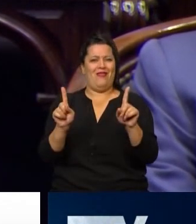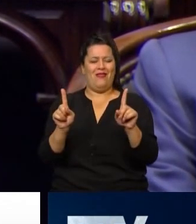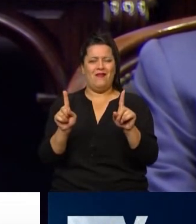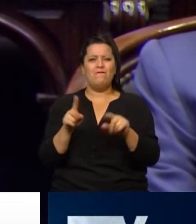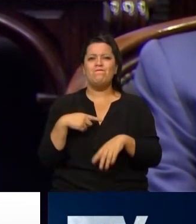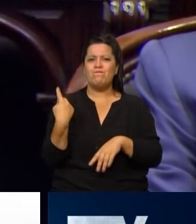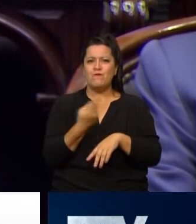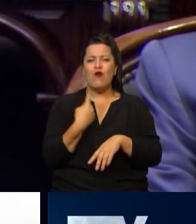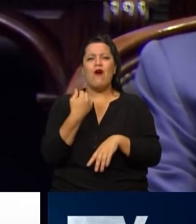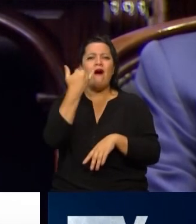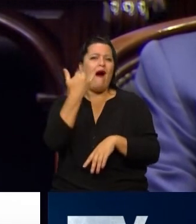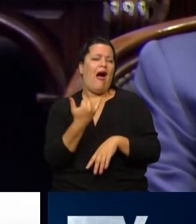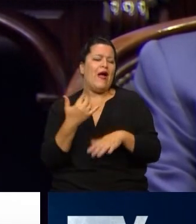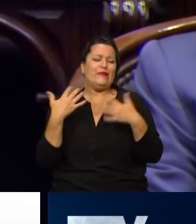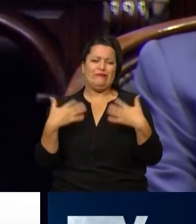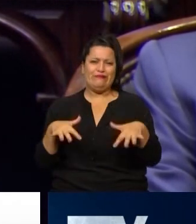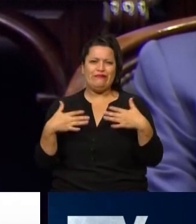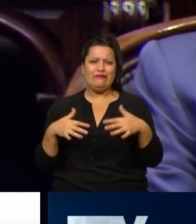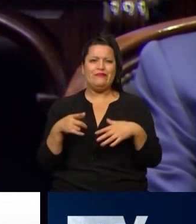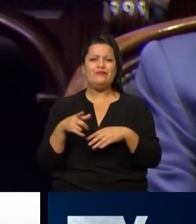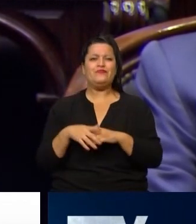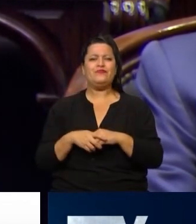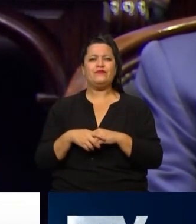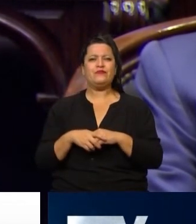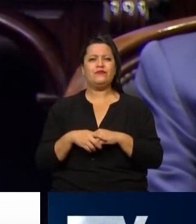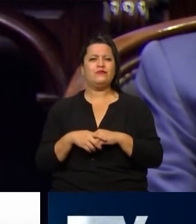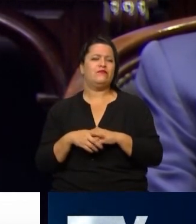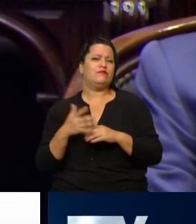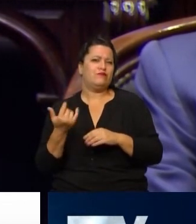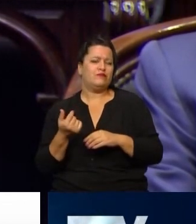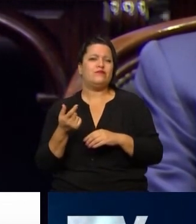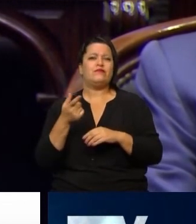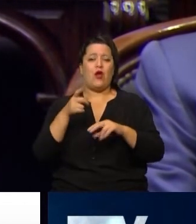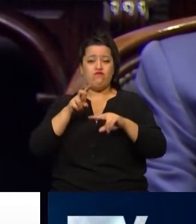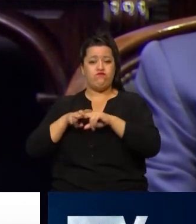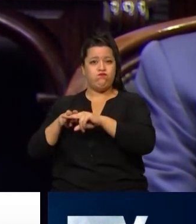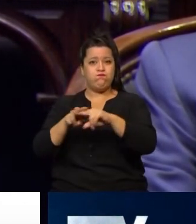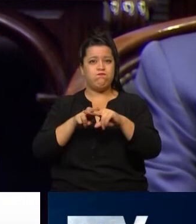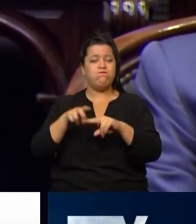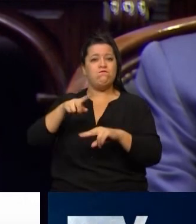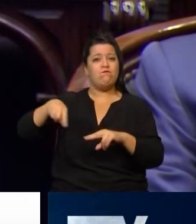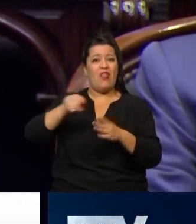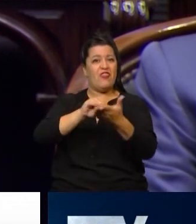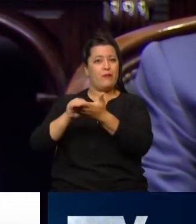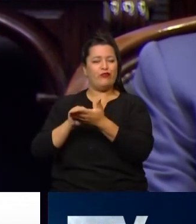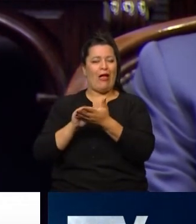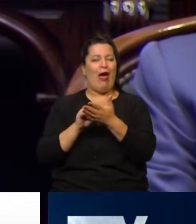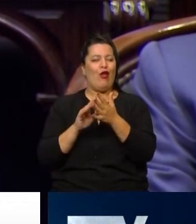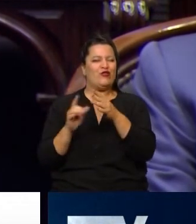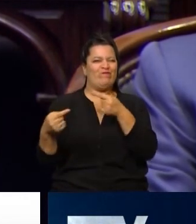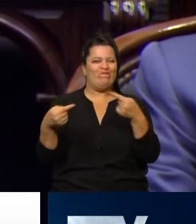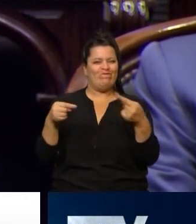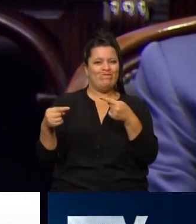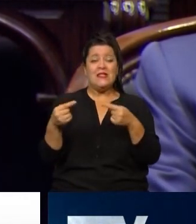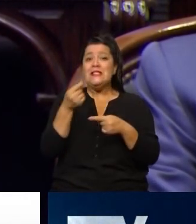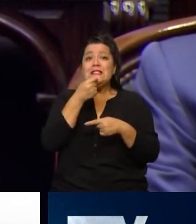está bastante reliada alguna zona de banca de este Congreso. Si no estuviéramos